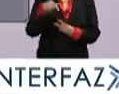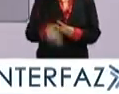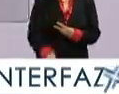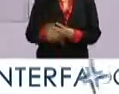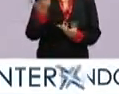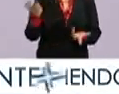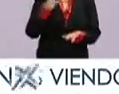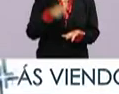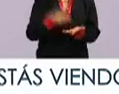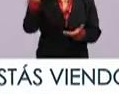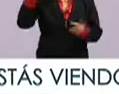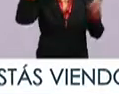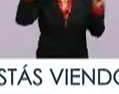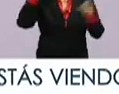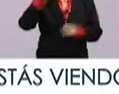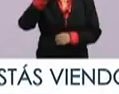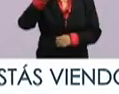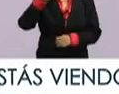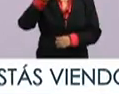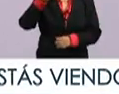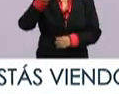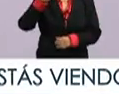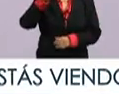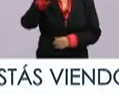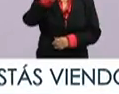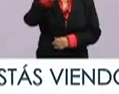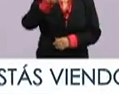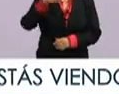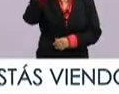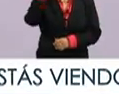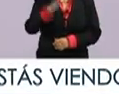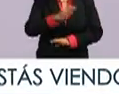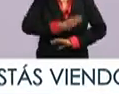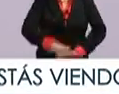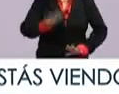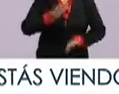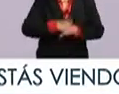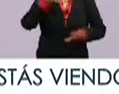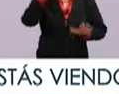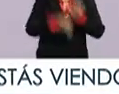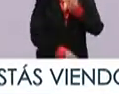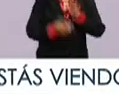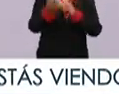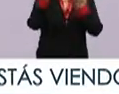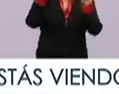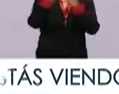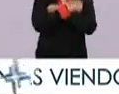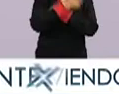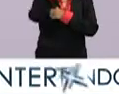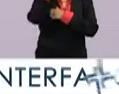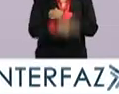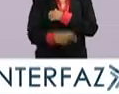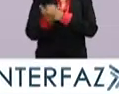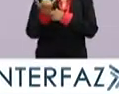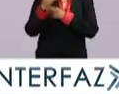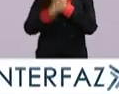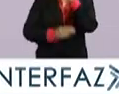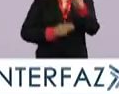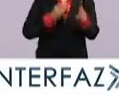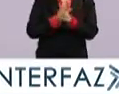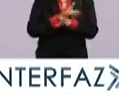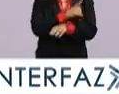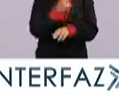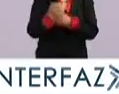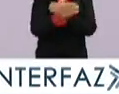este programa llamado Interfaz y donde, como saben bien, ya profundizamos en los temas educativos de México y el mundo. Porque